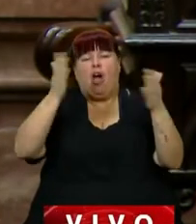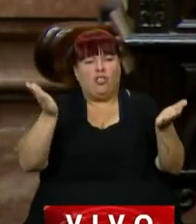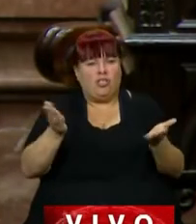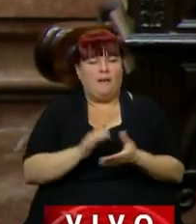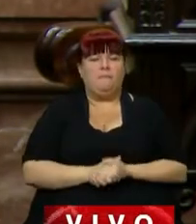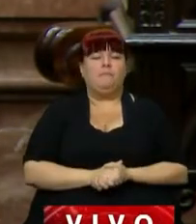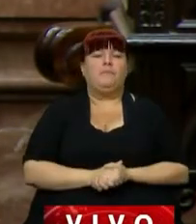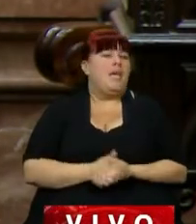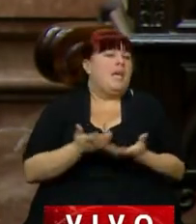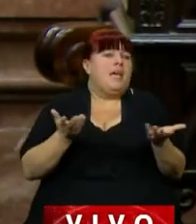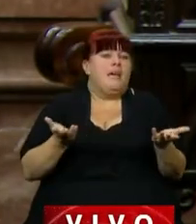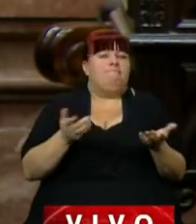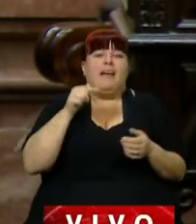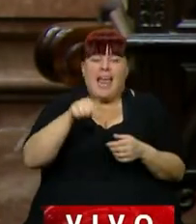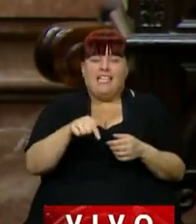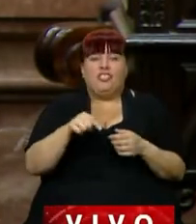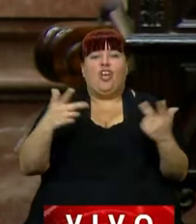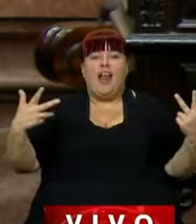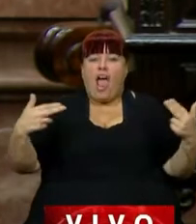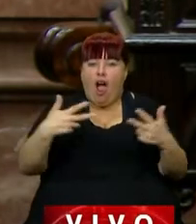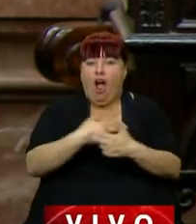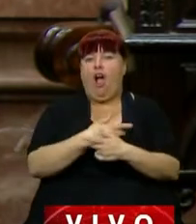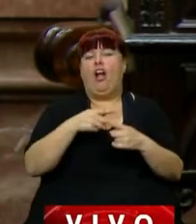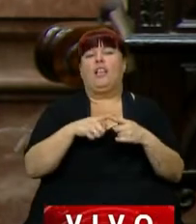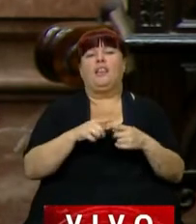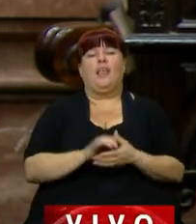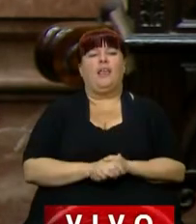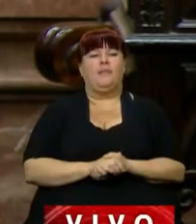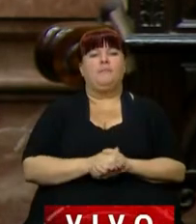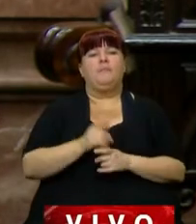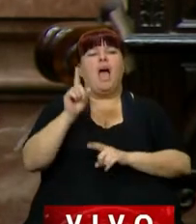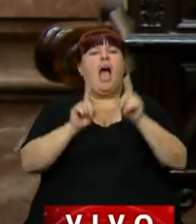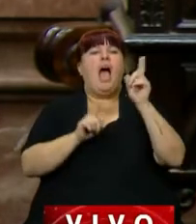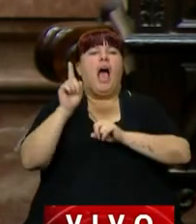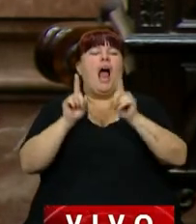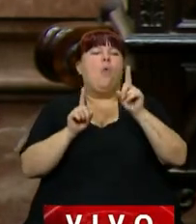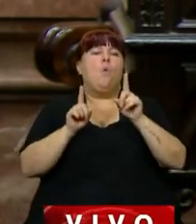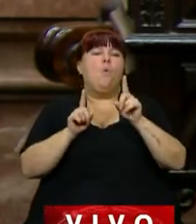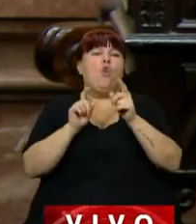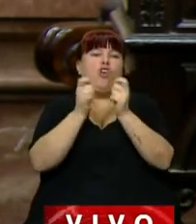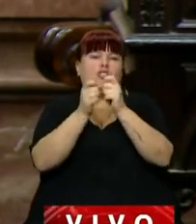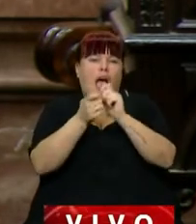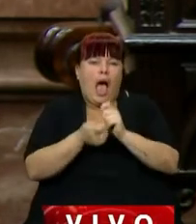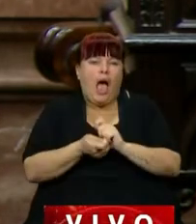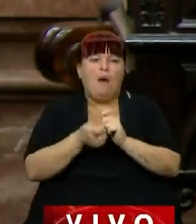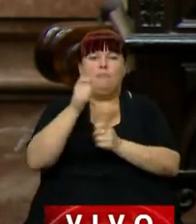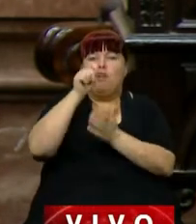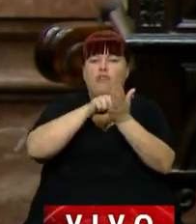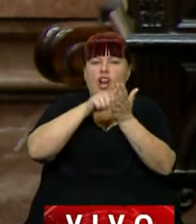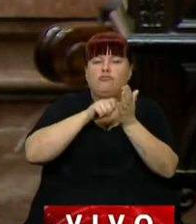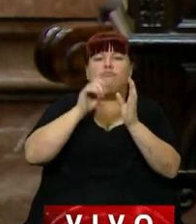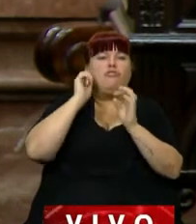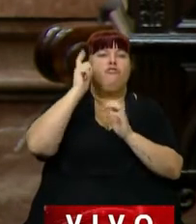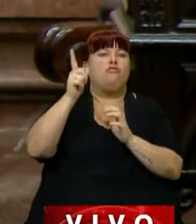Bueno, pero bueno, todos estos recortes hicimos algunas correcciones y